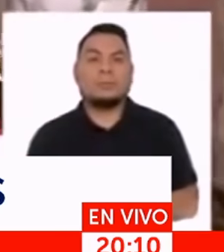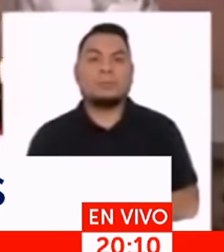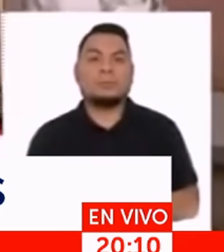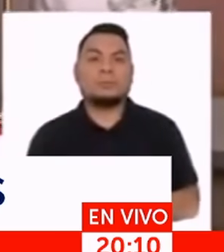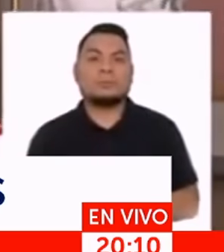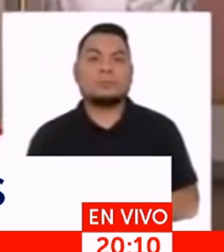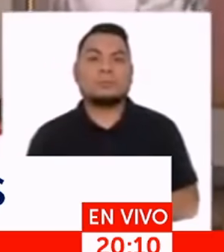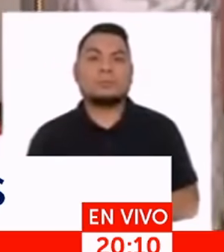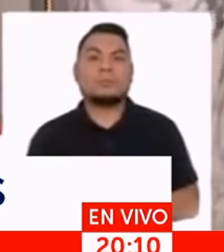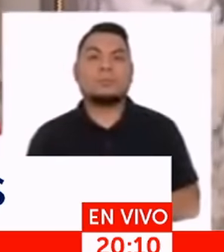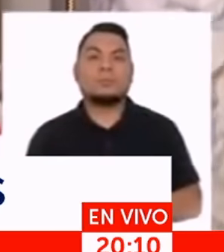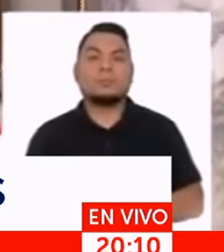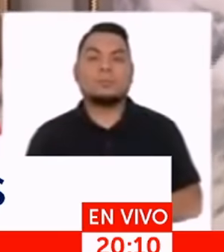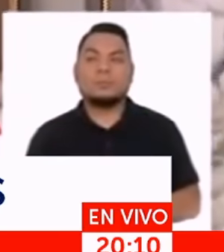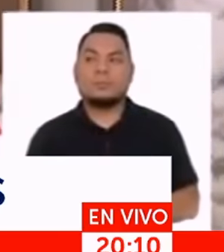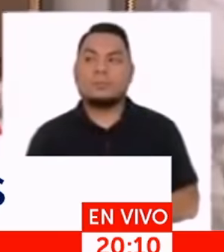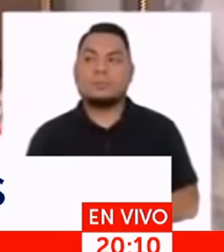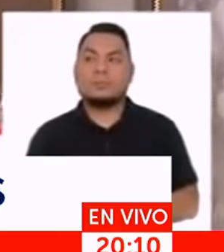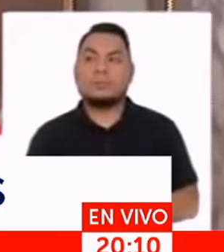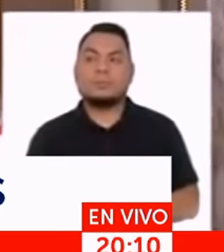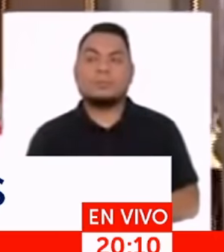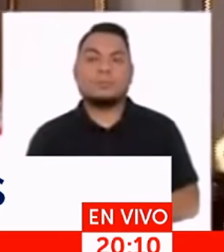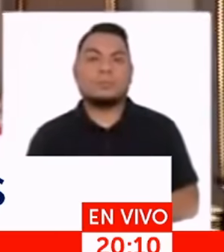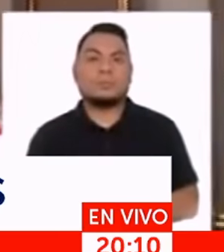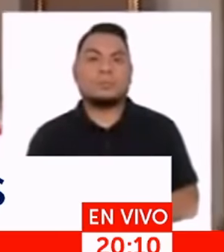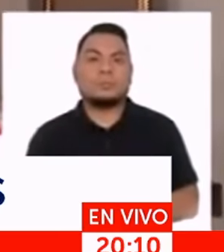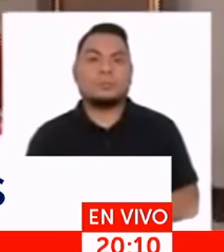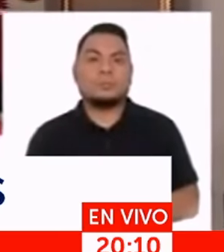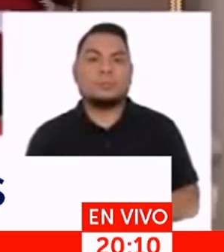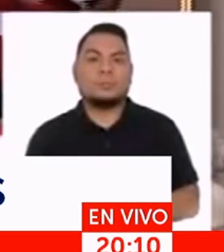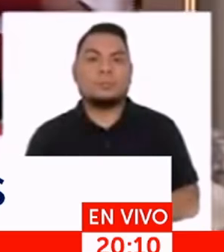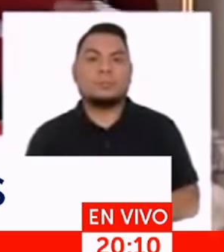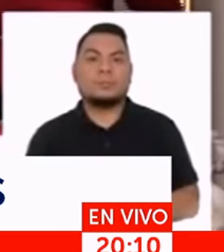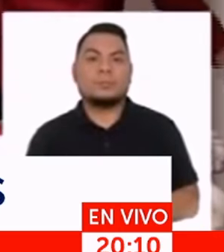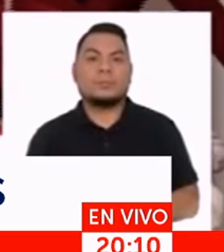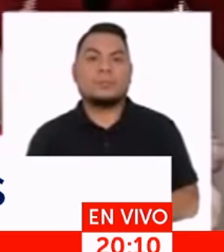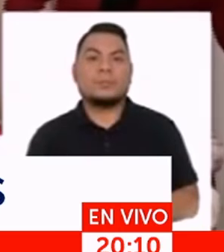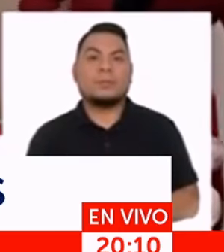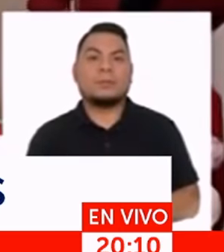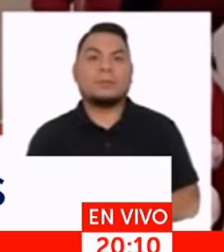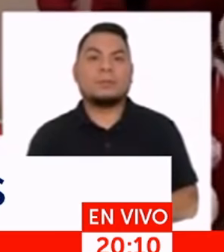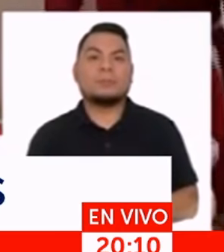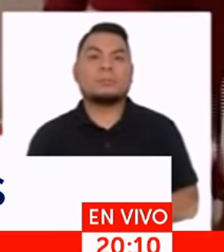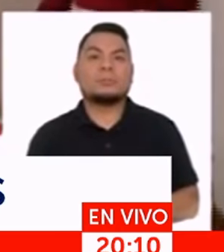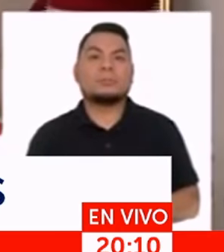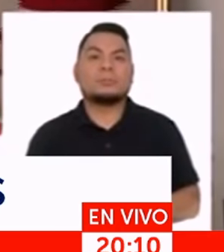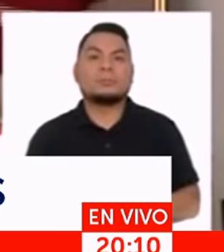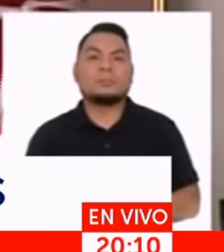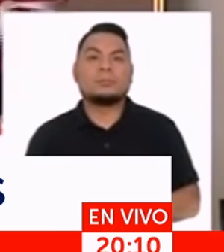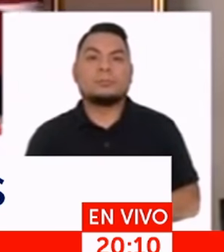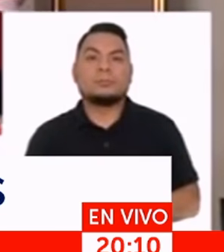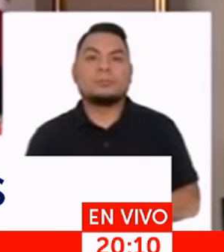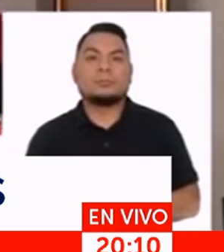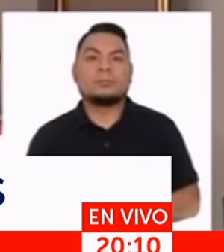¡Exitosa! Información en vivo entonces para Exitosa desde el Salón Dorado de Palacio de Gobierno. En esta cobertura para Exitosa Perú